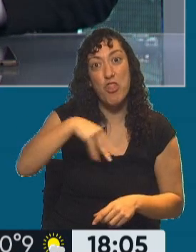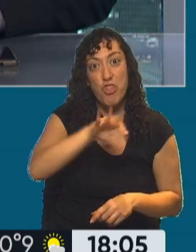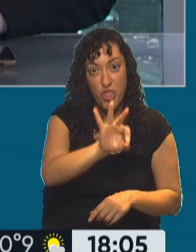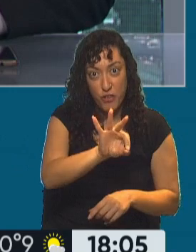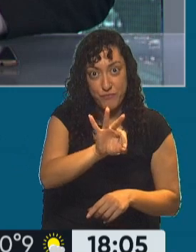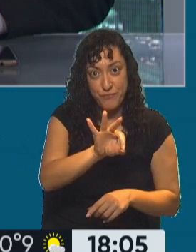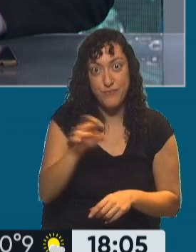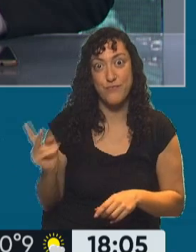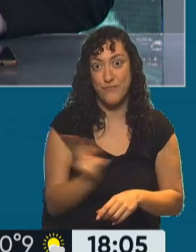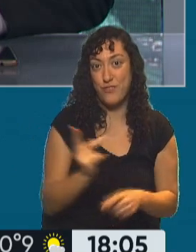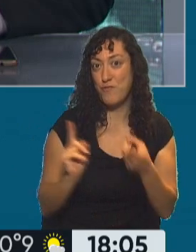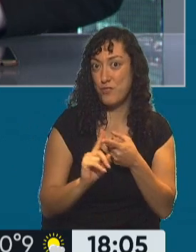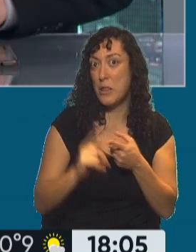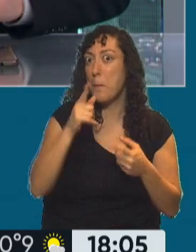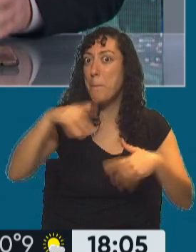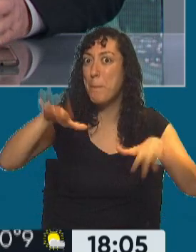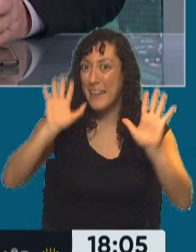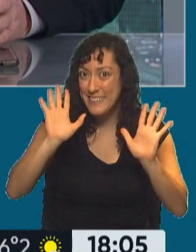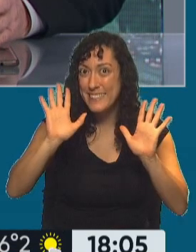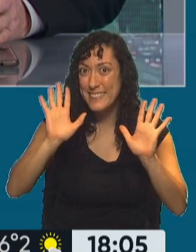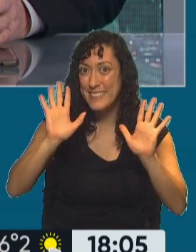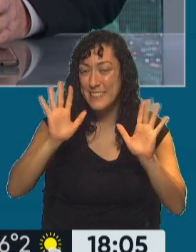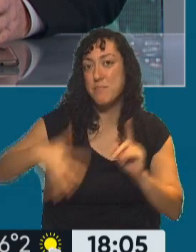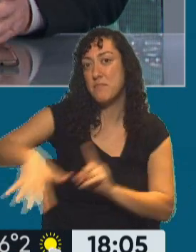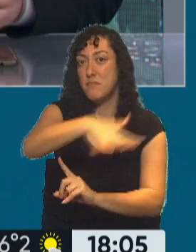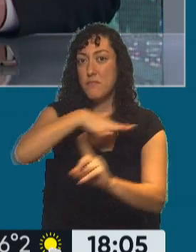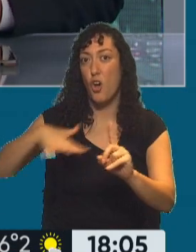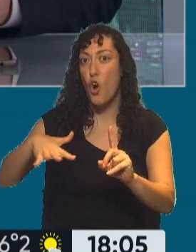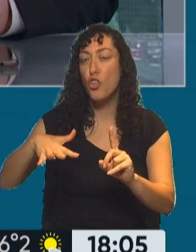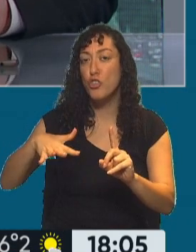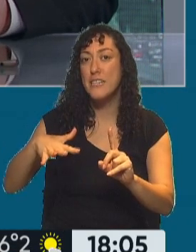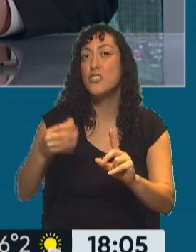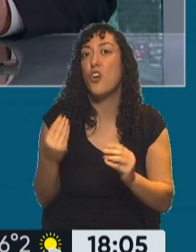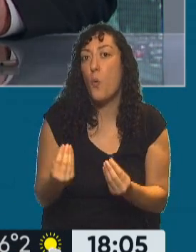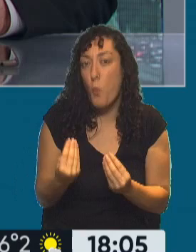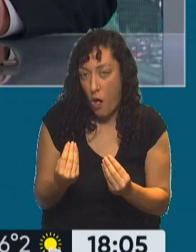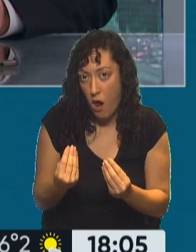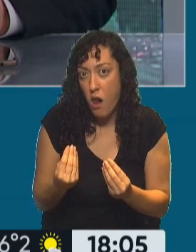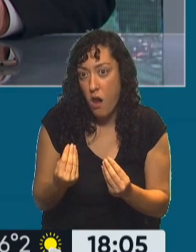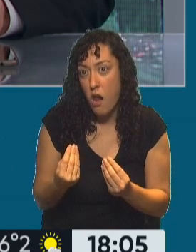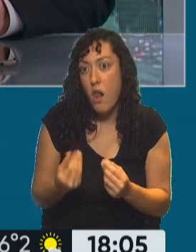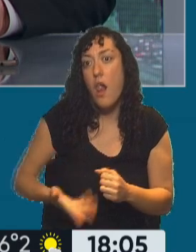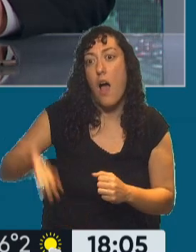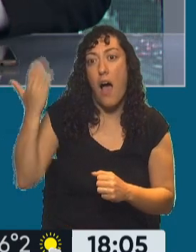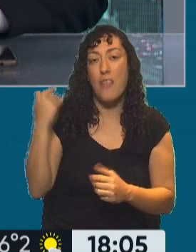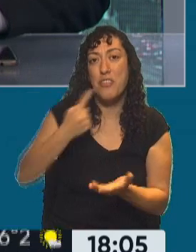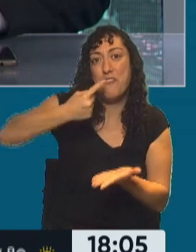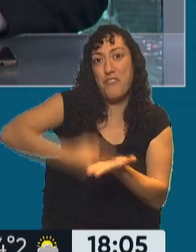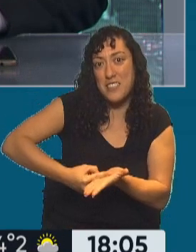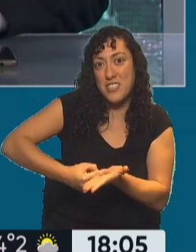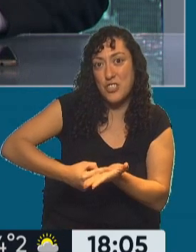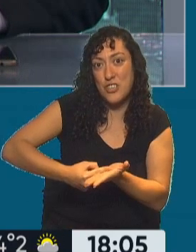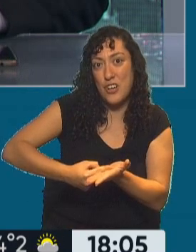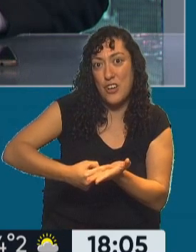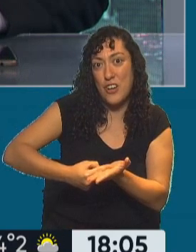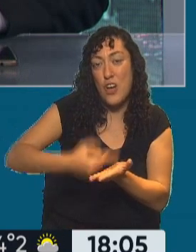Aires, Marcelo D'Alessandro, en el contexto de la emisión del fallo que benefició